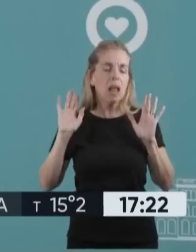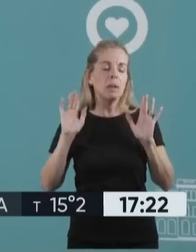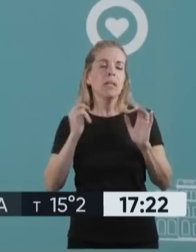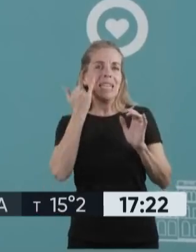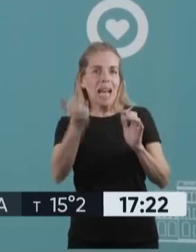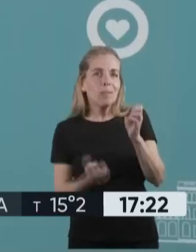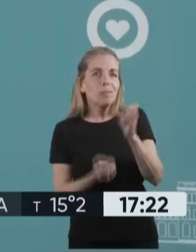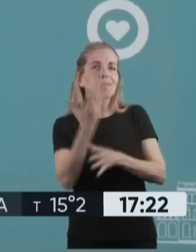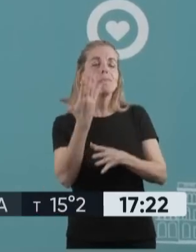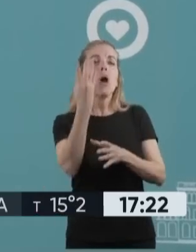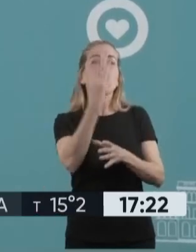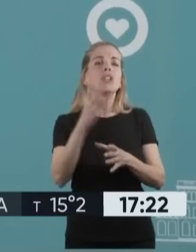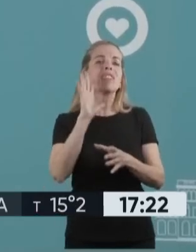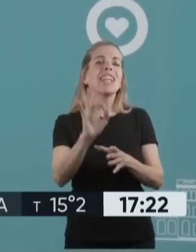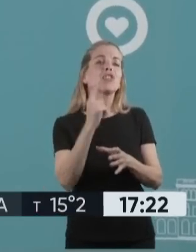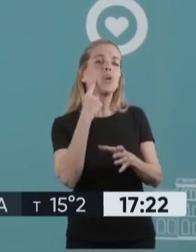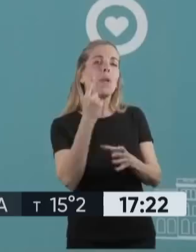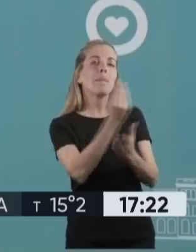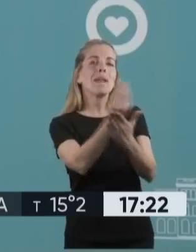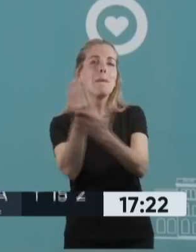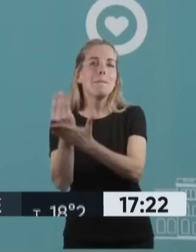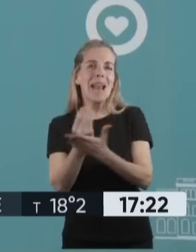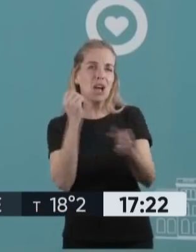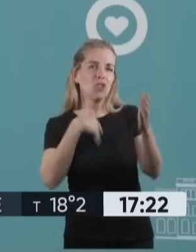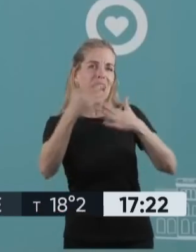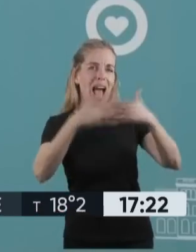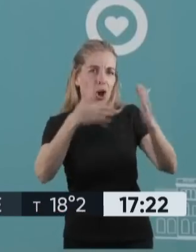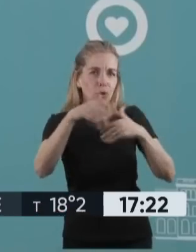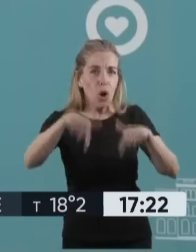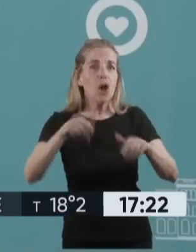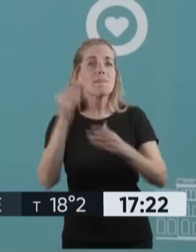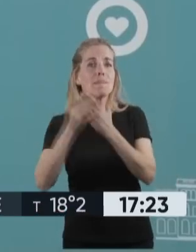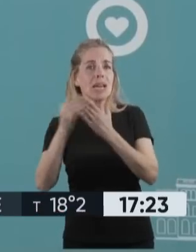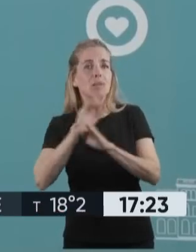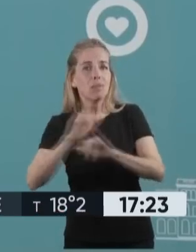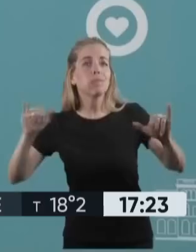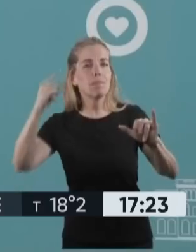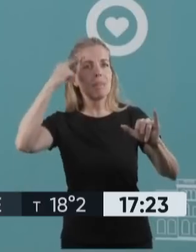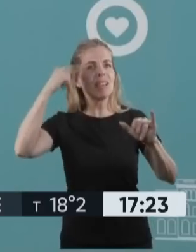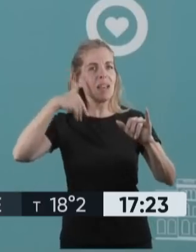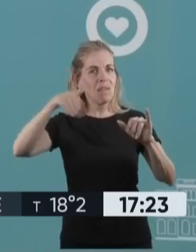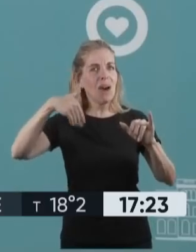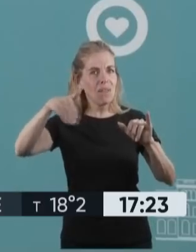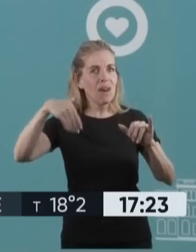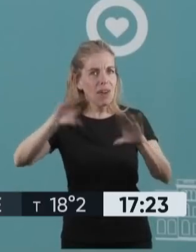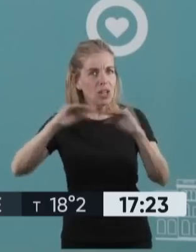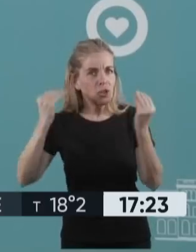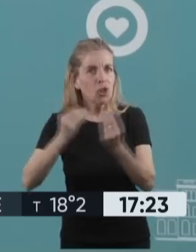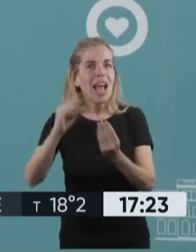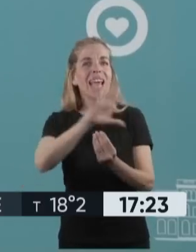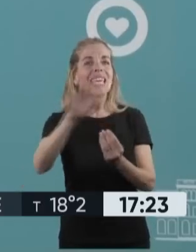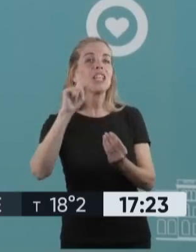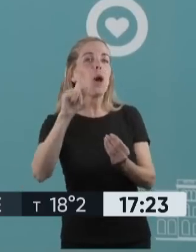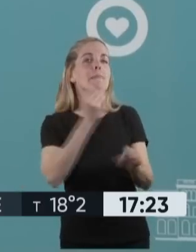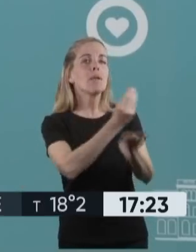crearon 450.000 empleos en la construcción. El ministro anunciaba hoy que cree que vamos a llegar a la cifra de